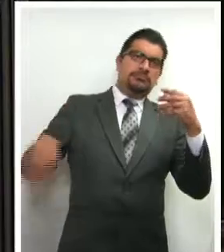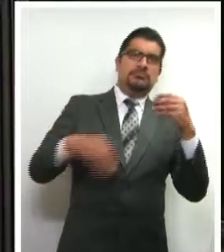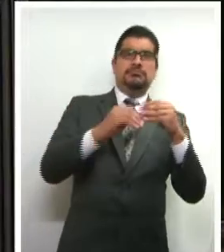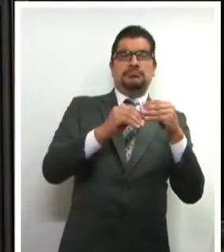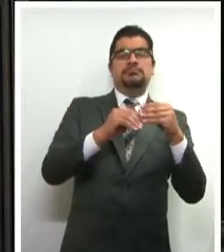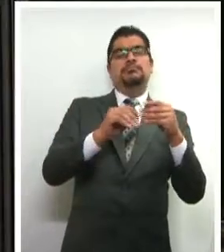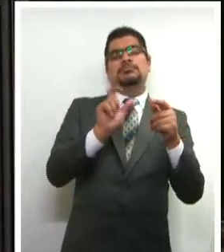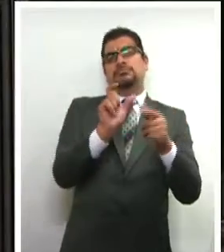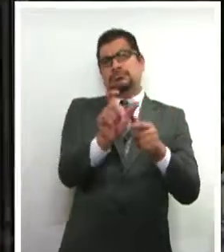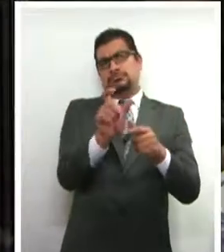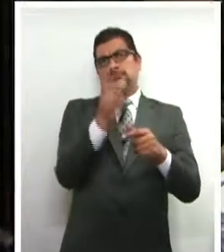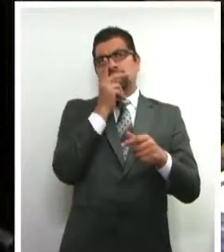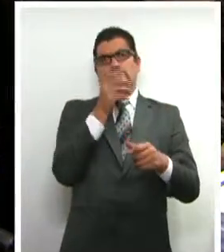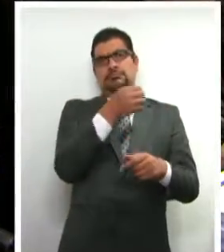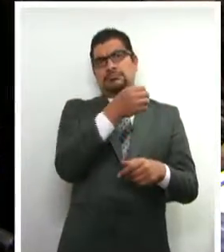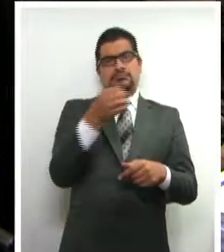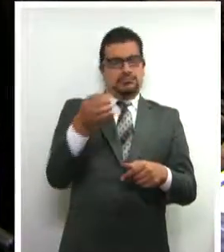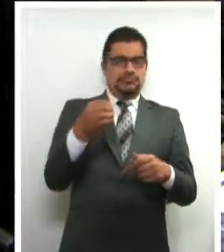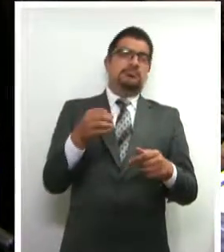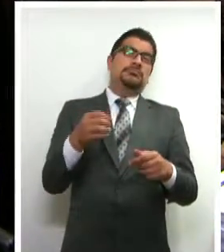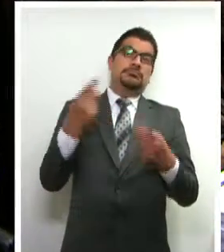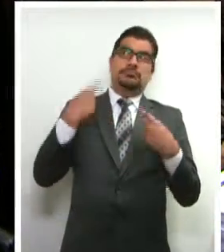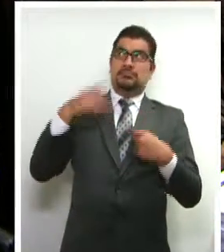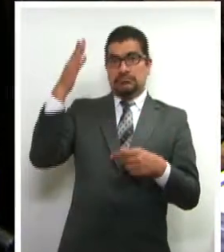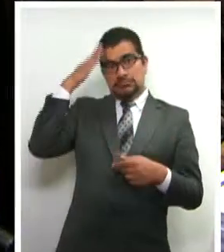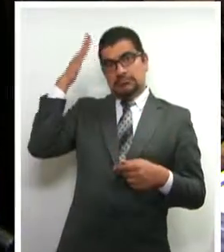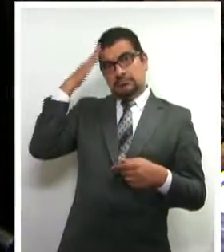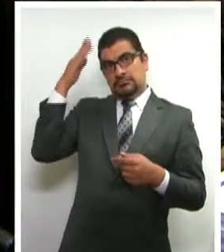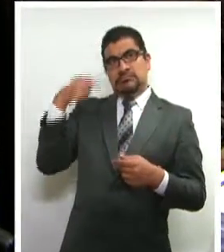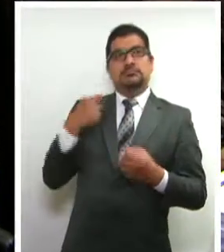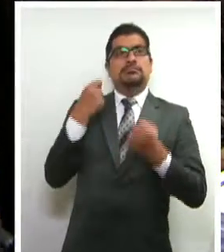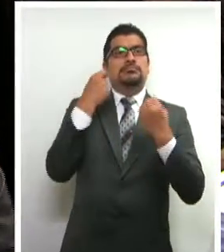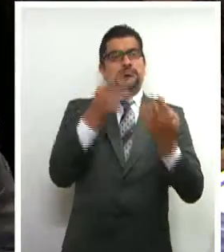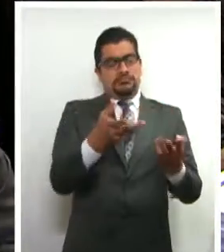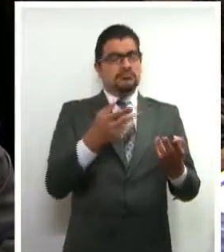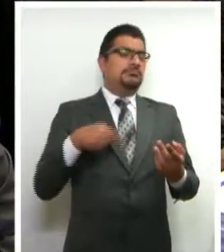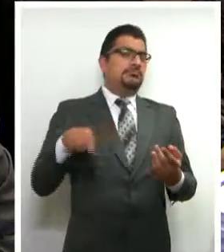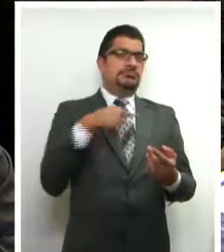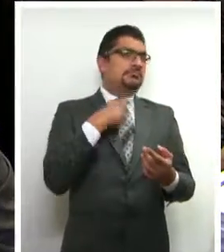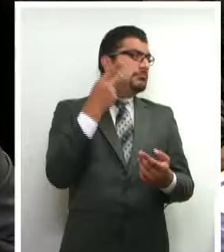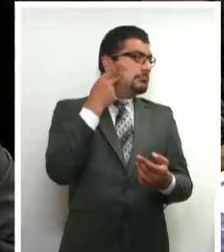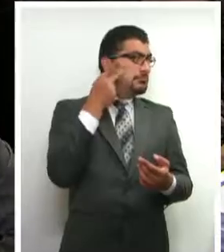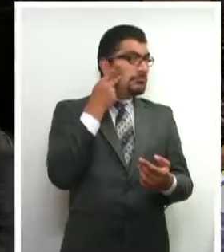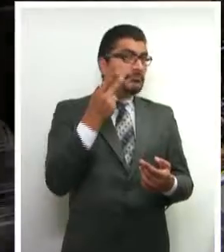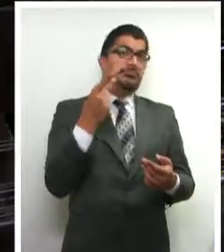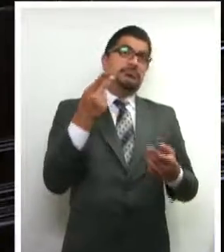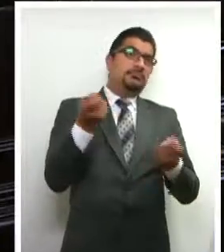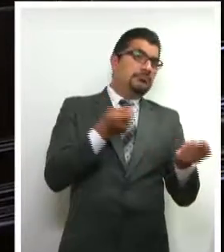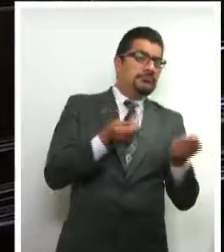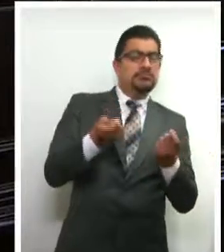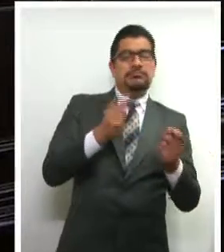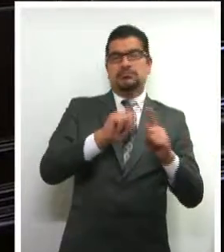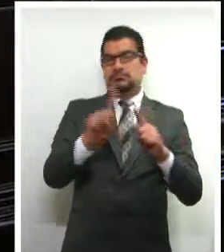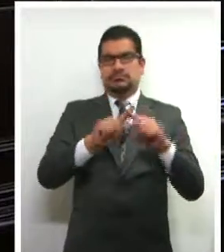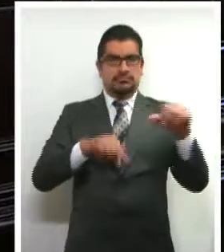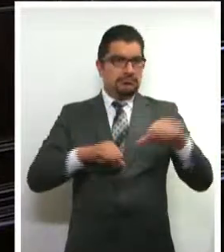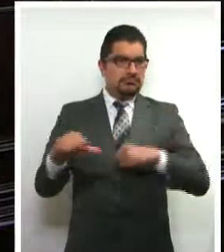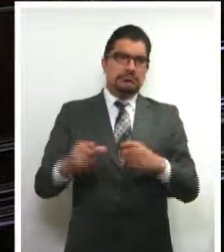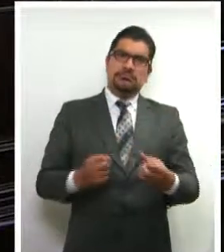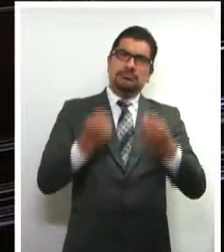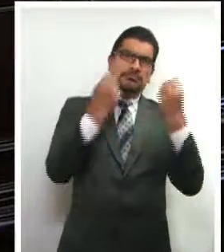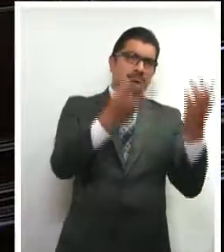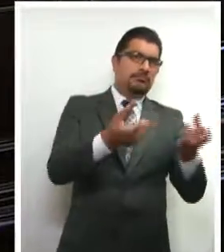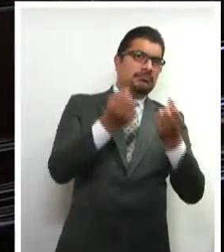el siguiente enunciado: las autoridades garantizarán políticas, medidas y acciones que